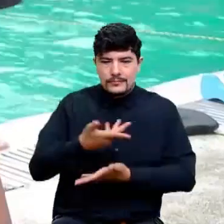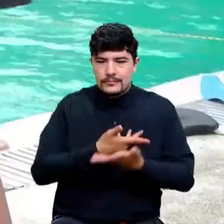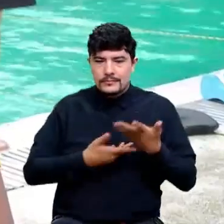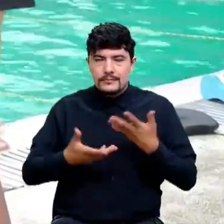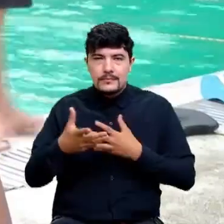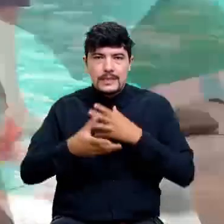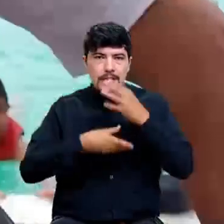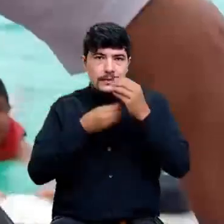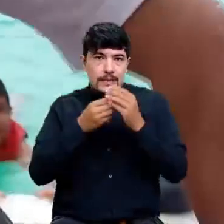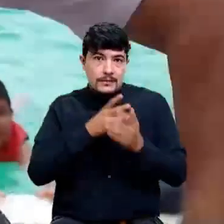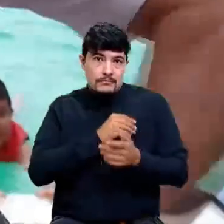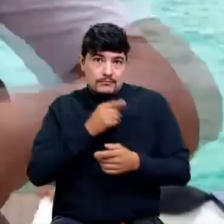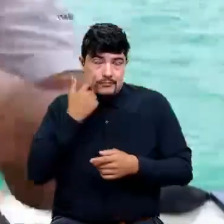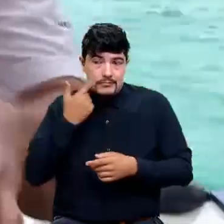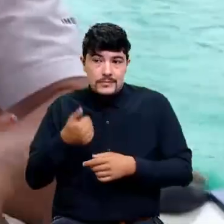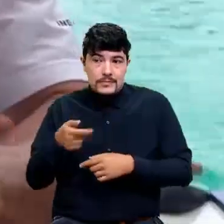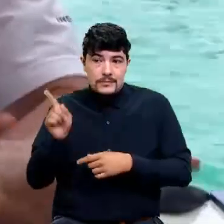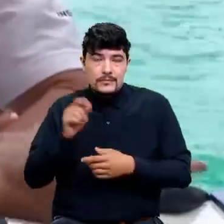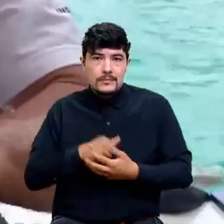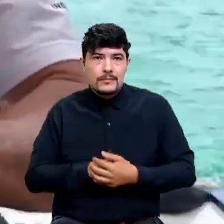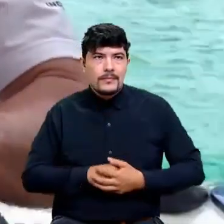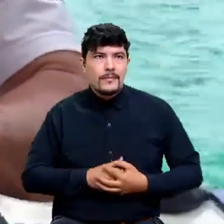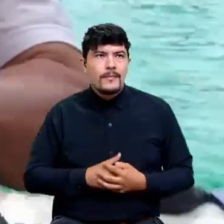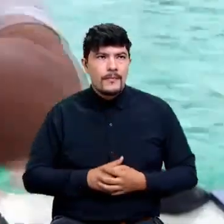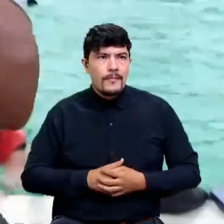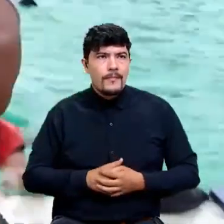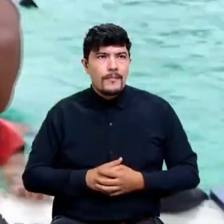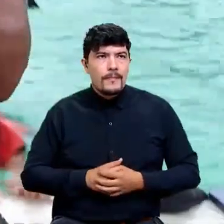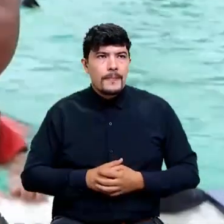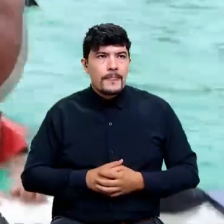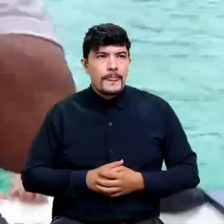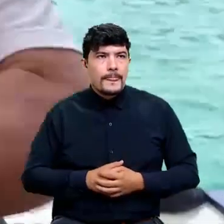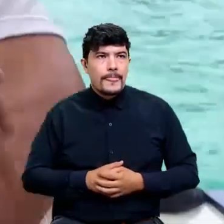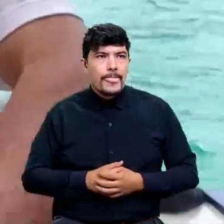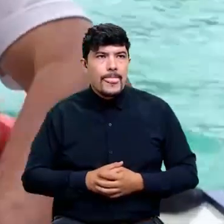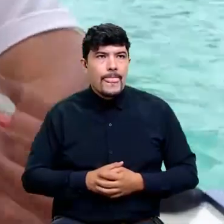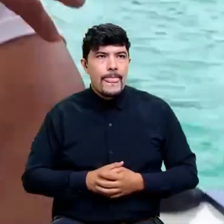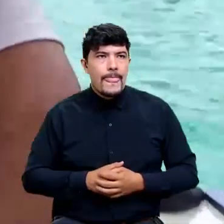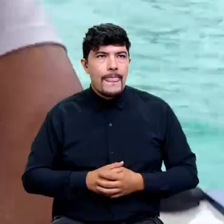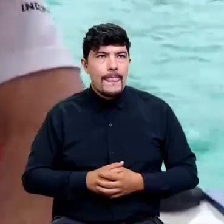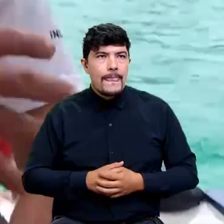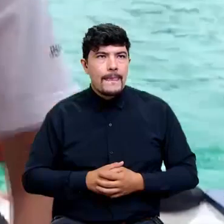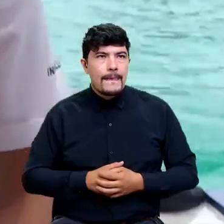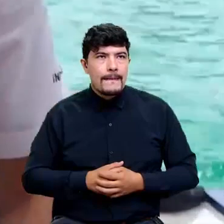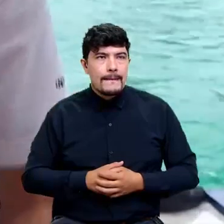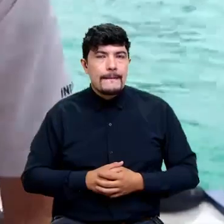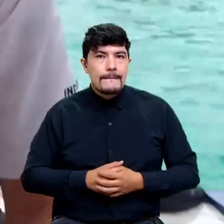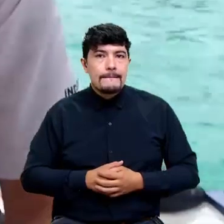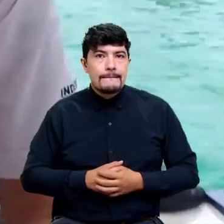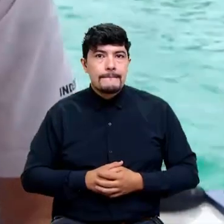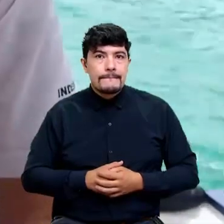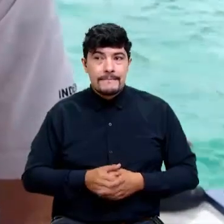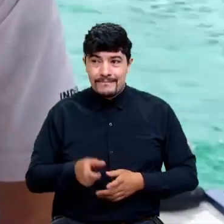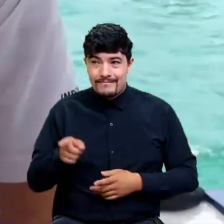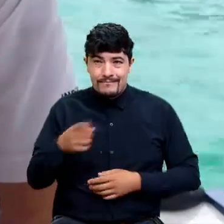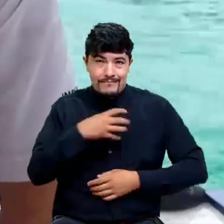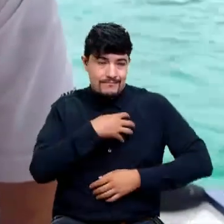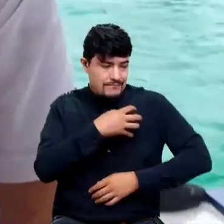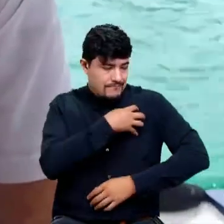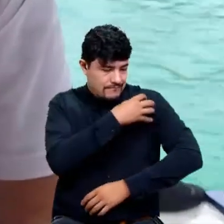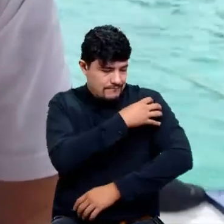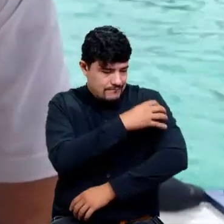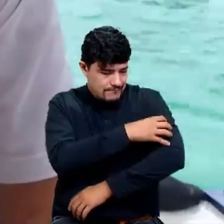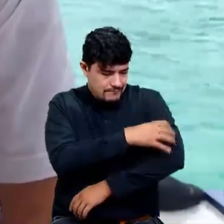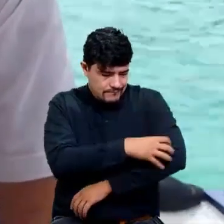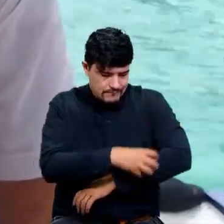uno se divierte bastante. Él tiene en todas sus articulaciones, tiene tumores. Esos tumores